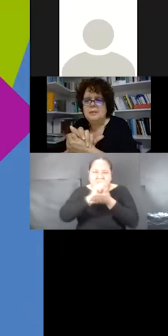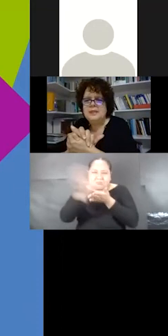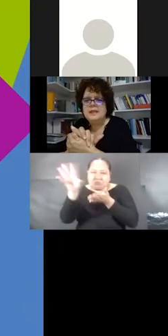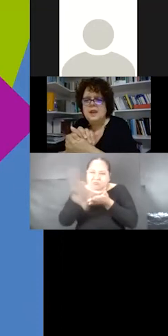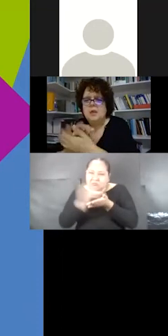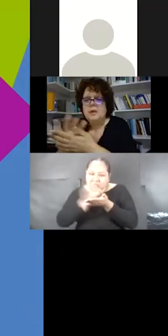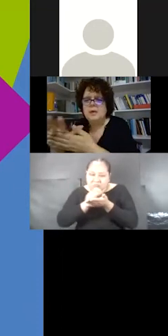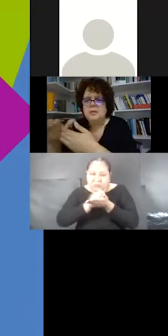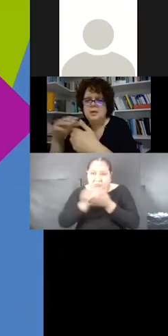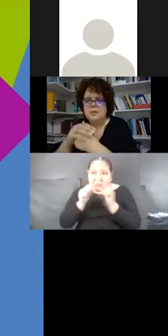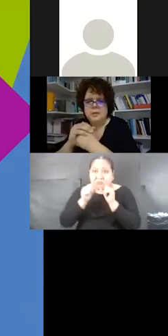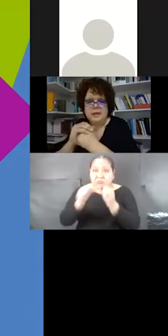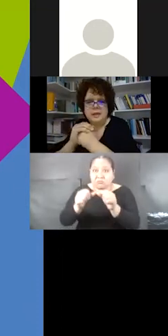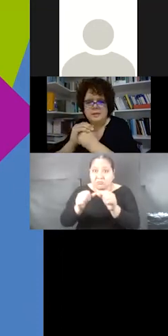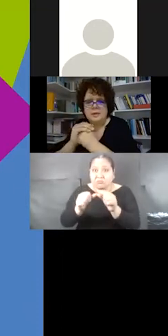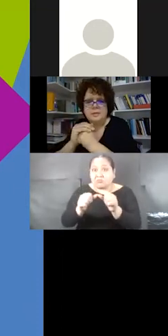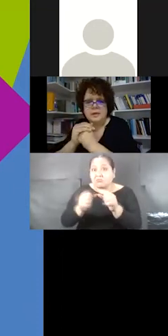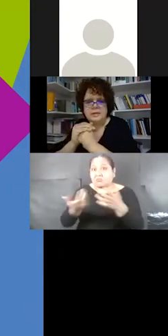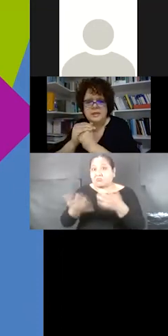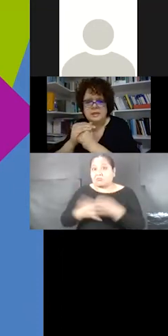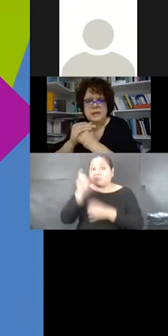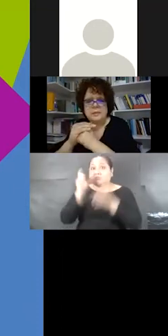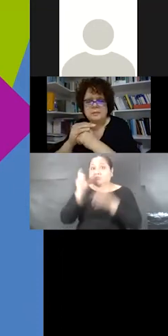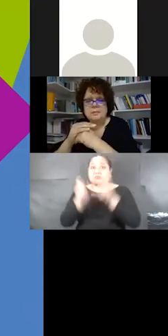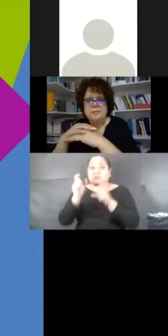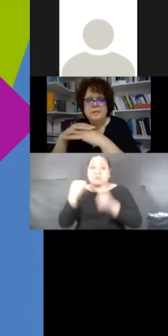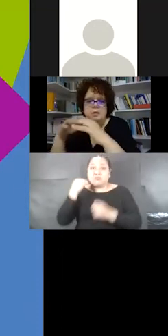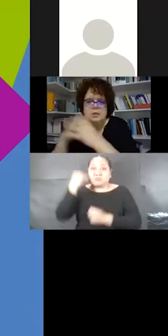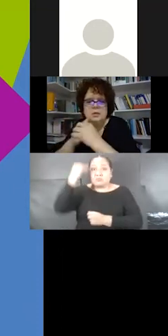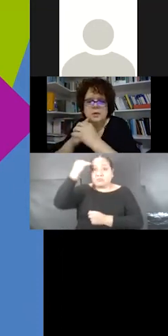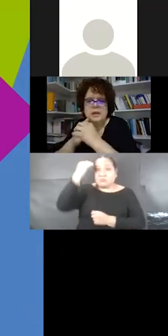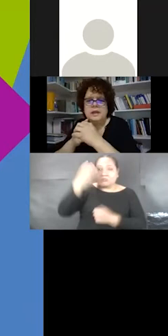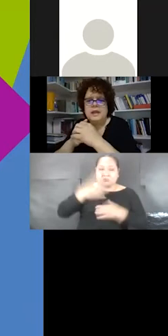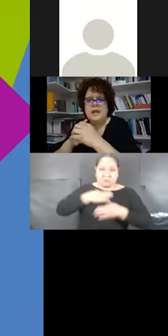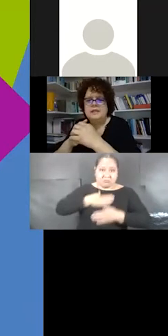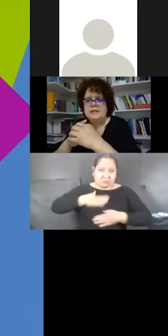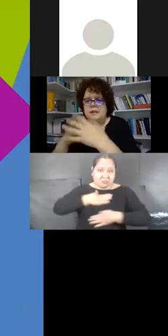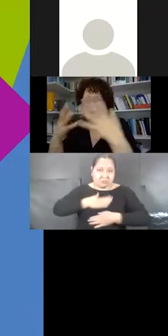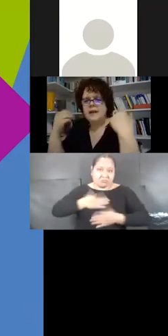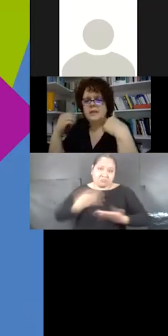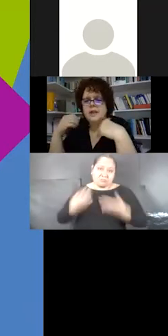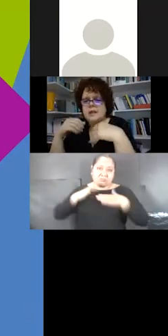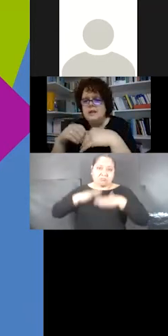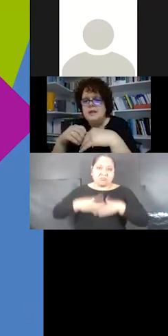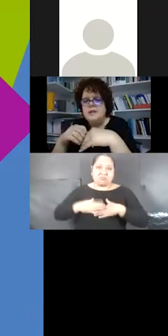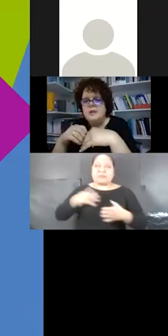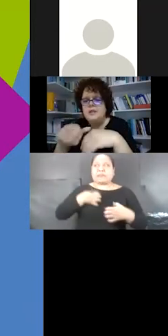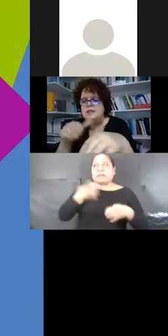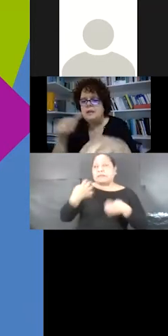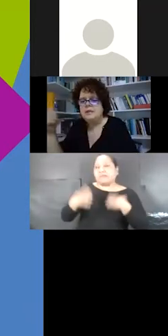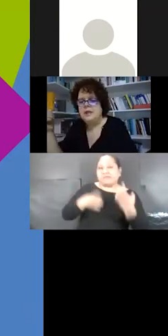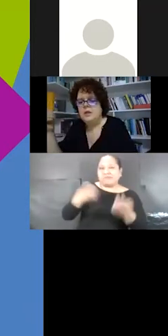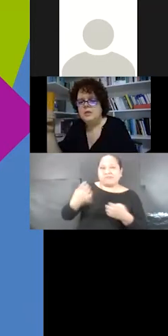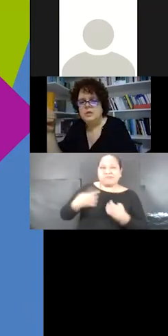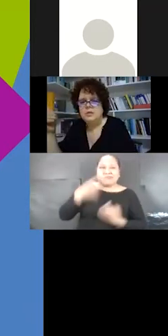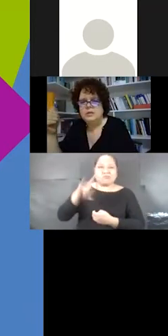y mantenerlo vivo, ¿no? Para que las personas mayores se sientan más a gusto, porque se estaban quejando de que se utiliza